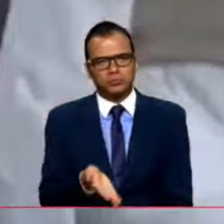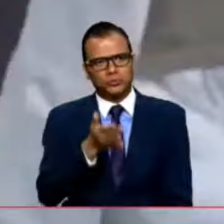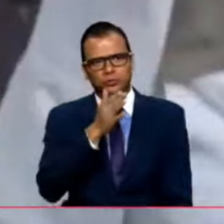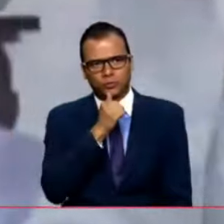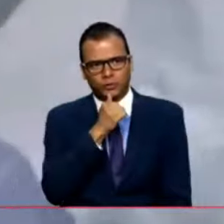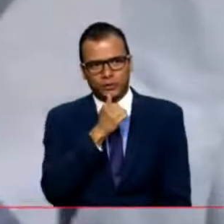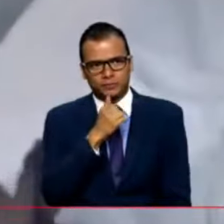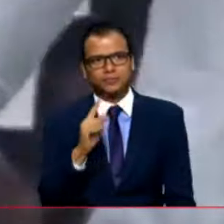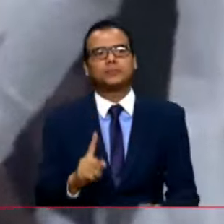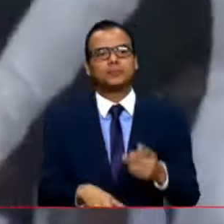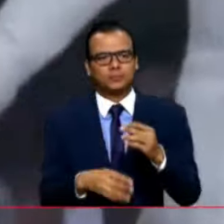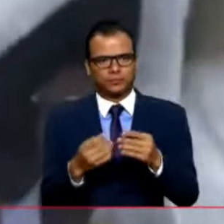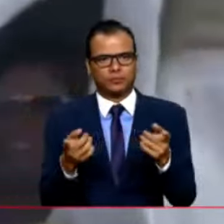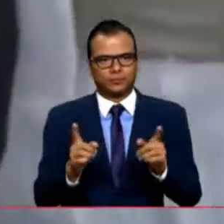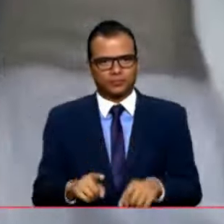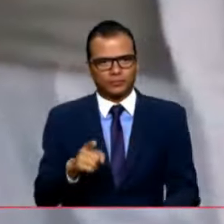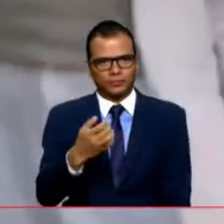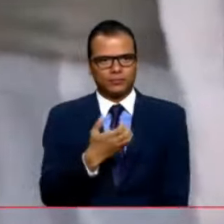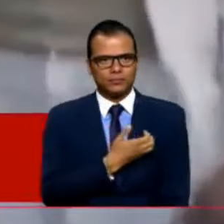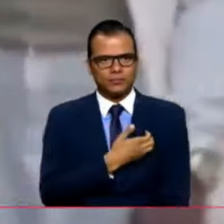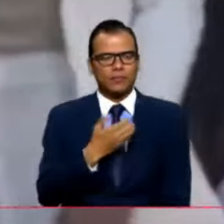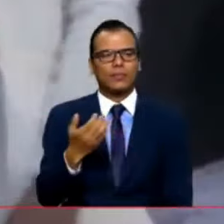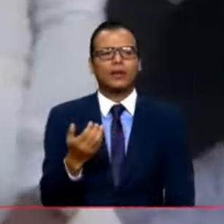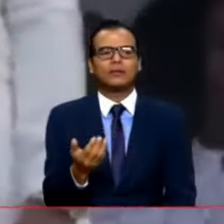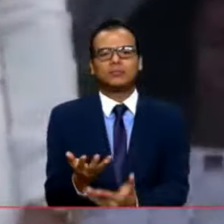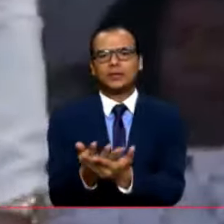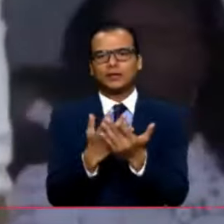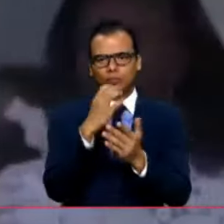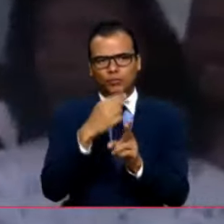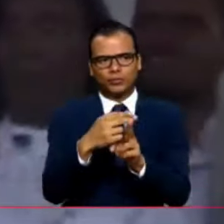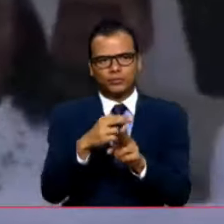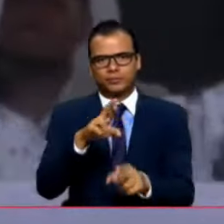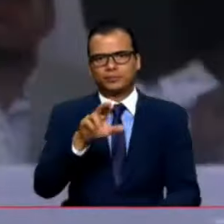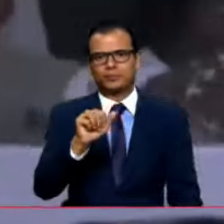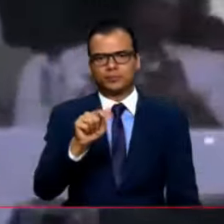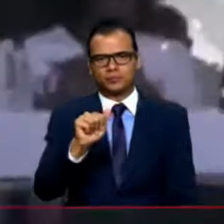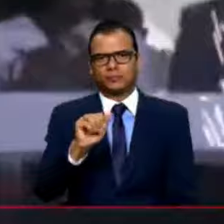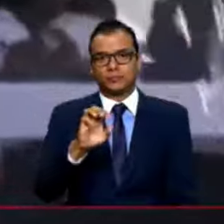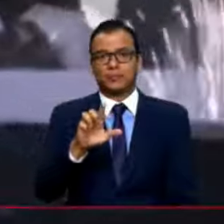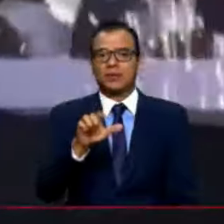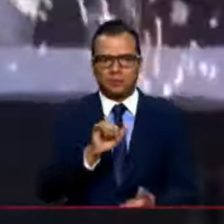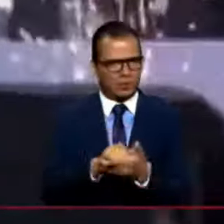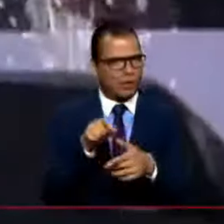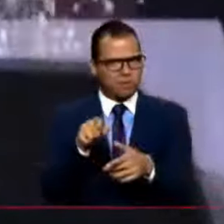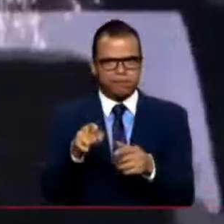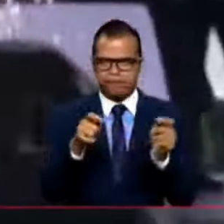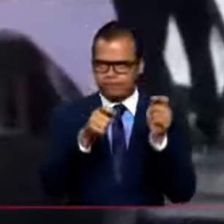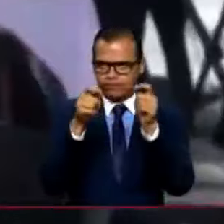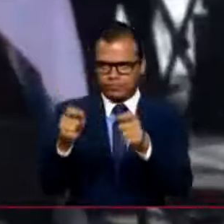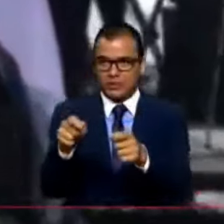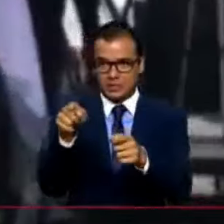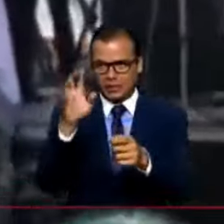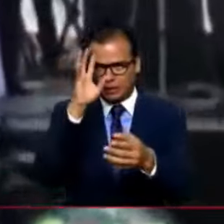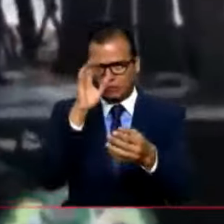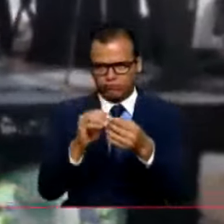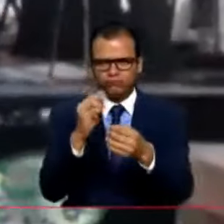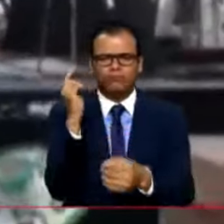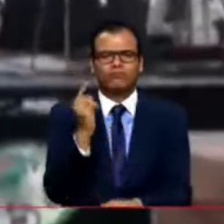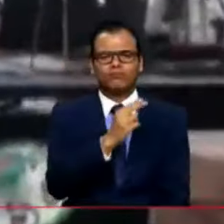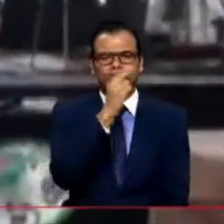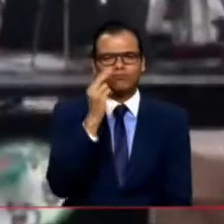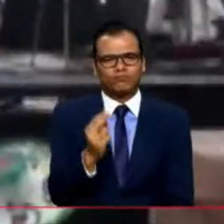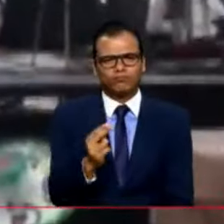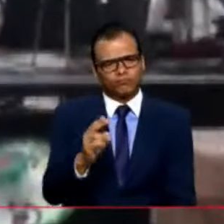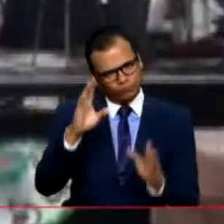tienen. En ese mismo acto, el alcalde de Quibdó, Rafael Bolaños, reiteró su compromiso con la capital del departamento. No seremos ciudades olvidadas